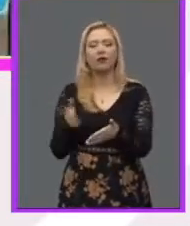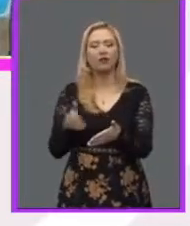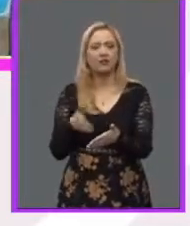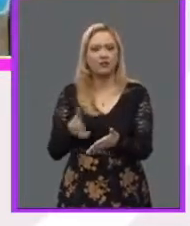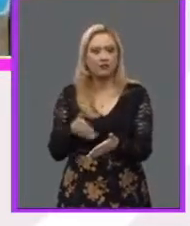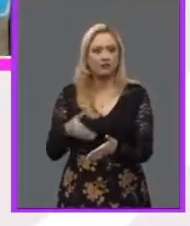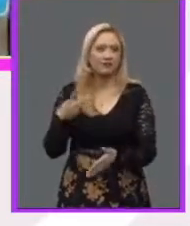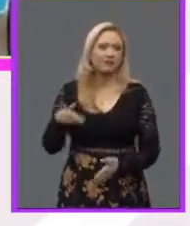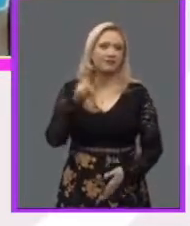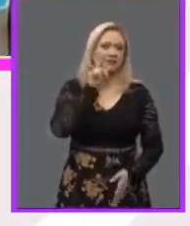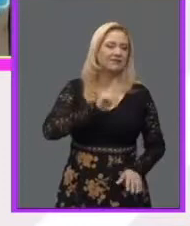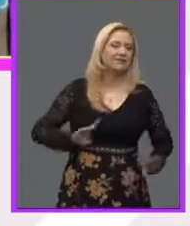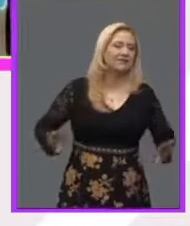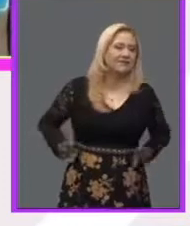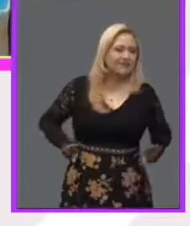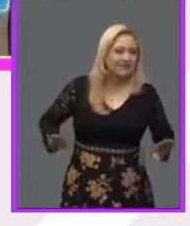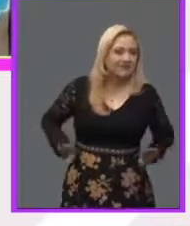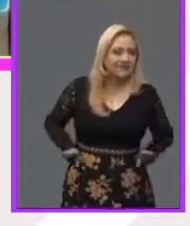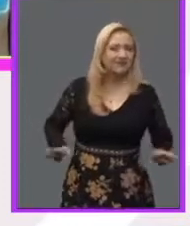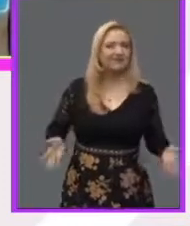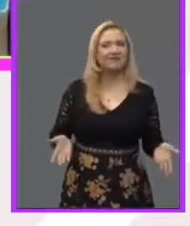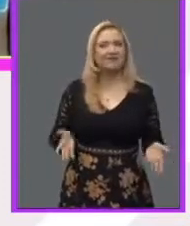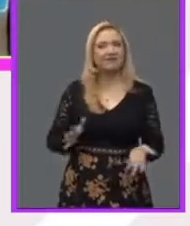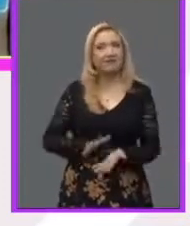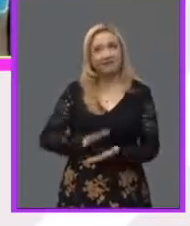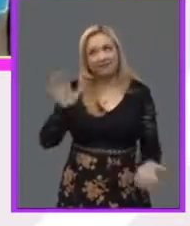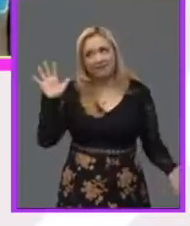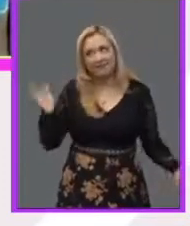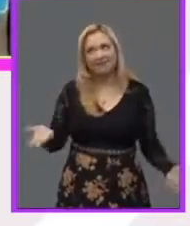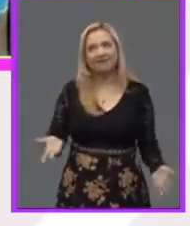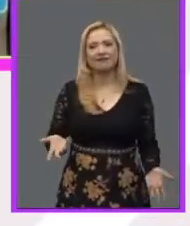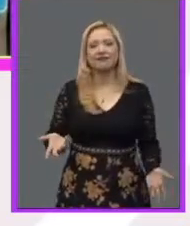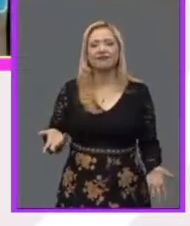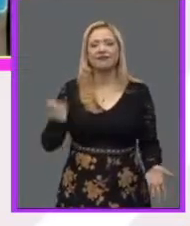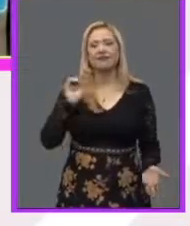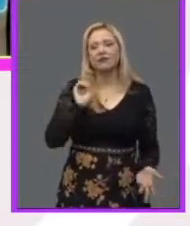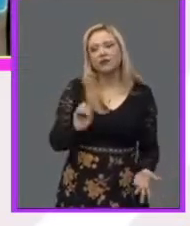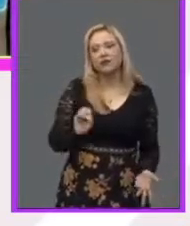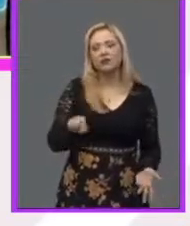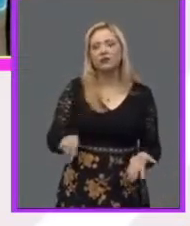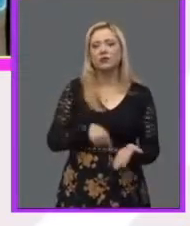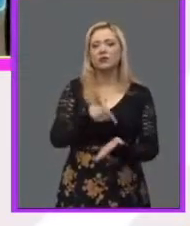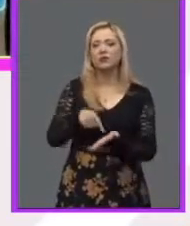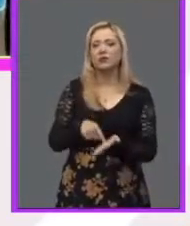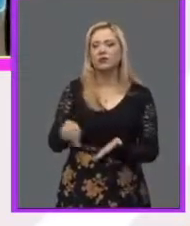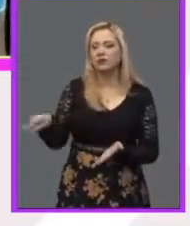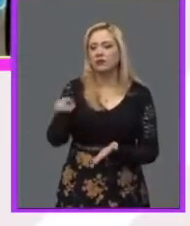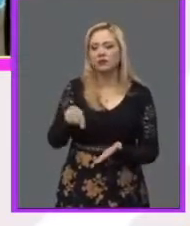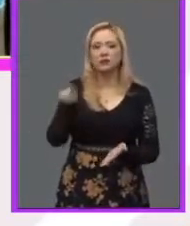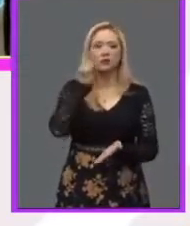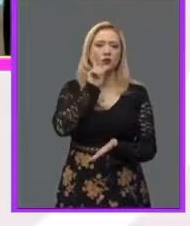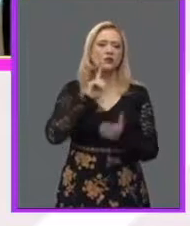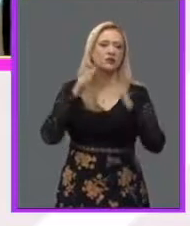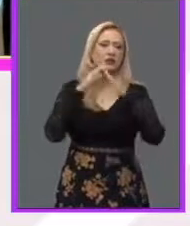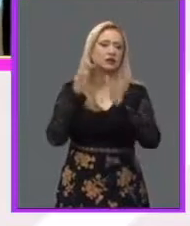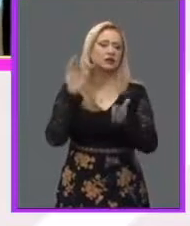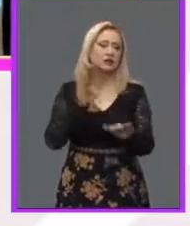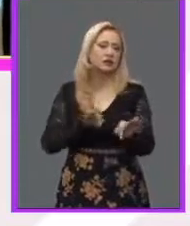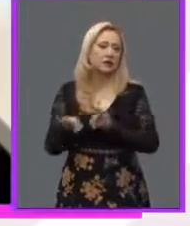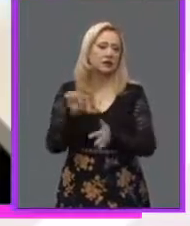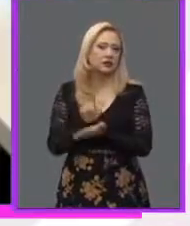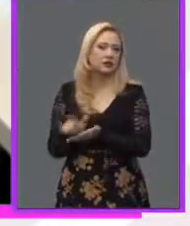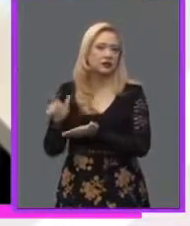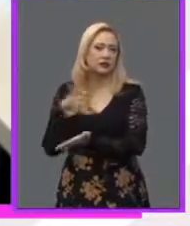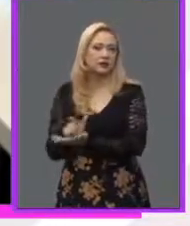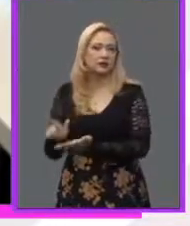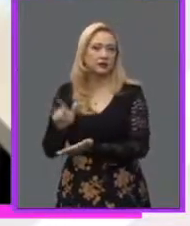cocina. O, por ejemplo, justo lo que mencionas, ¿no? Los espacios para las trabajadoras domésticas que están más